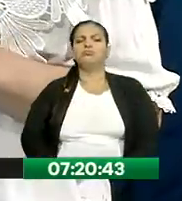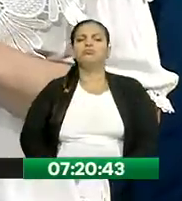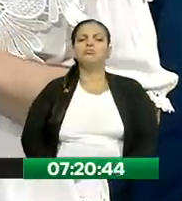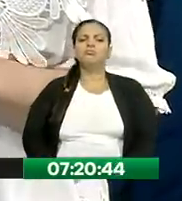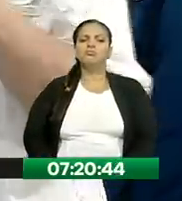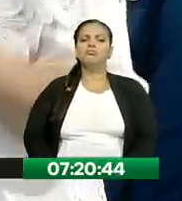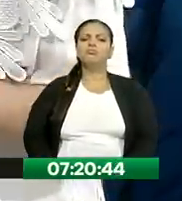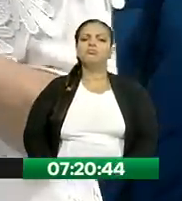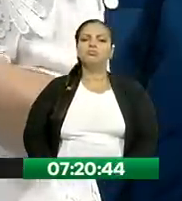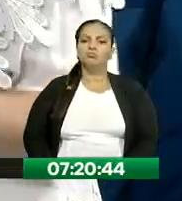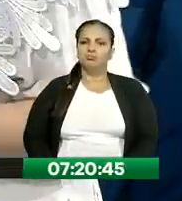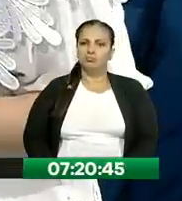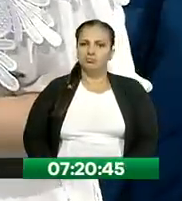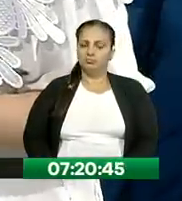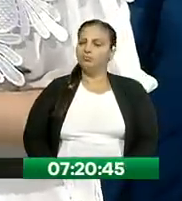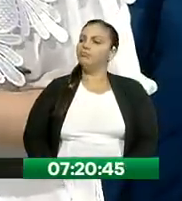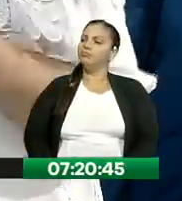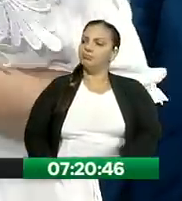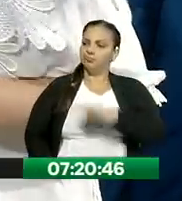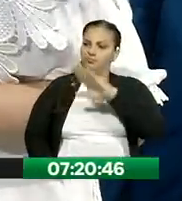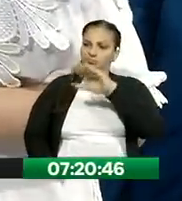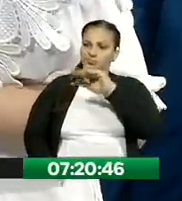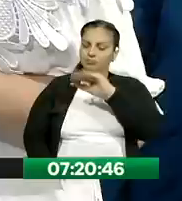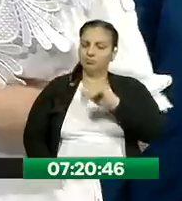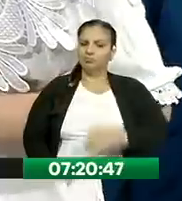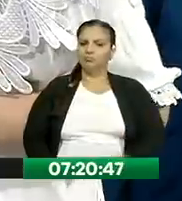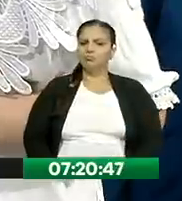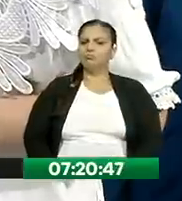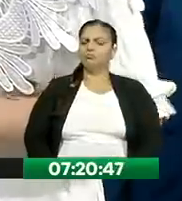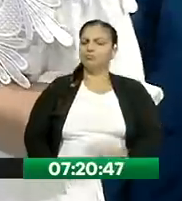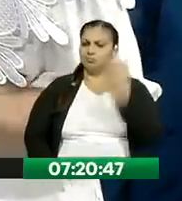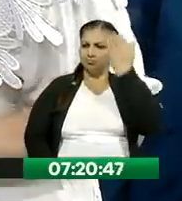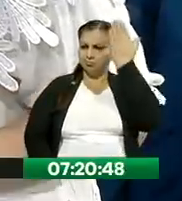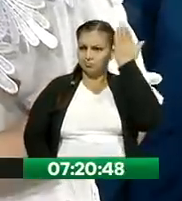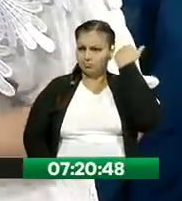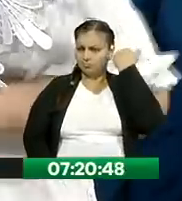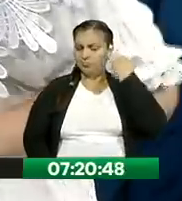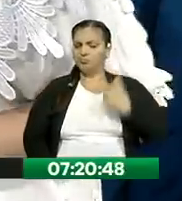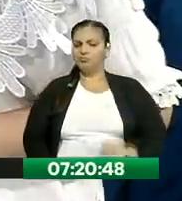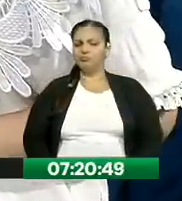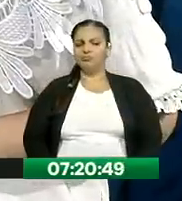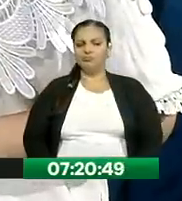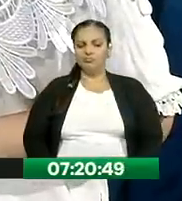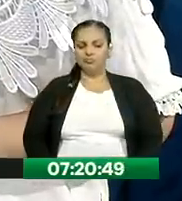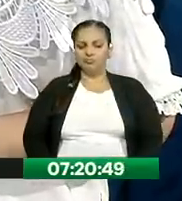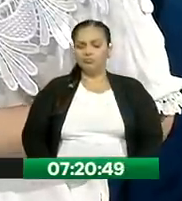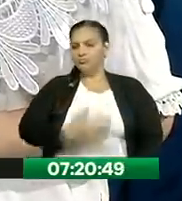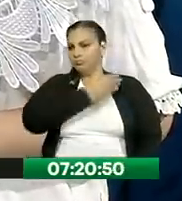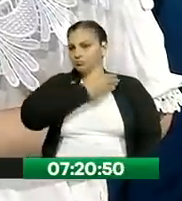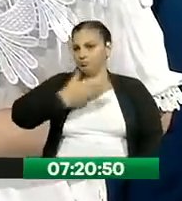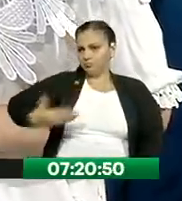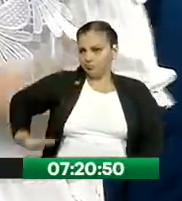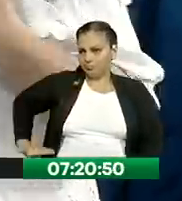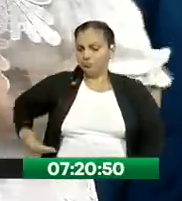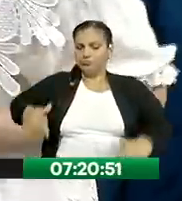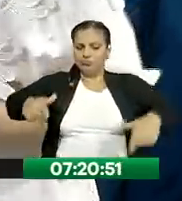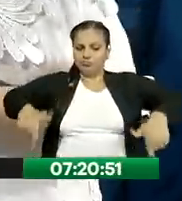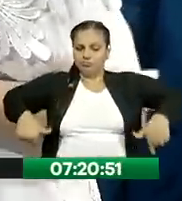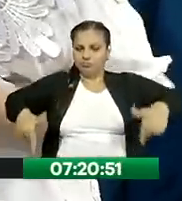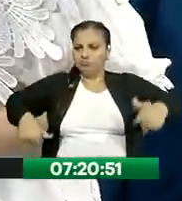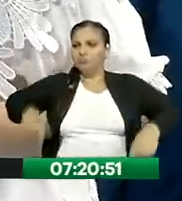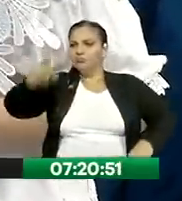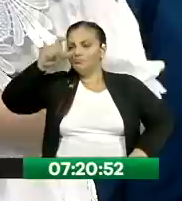la tercera persona que va a acompañar en su mandato al presidente Lenín Moreno. ¿De qué